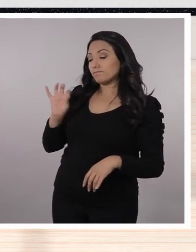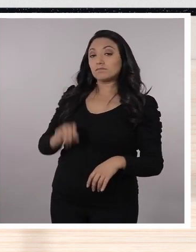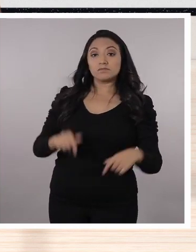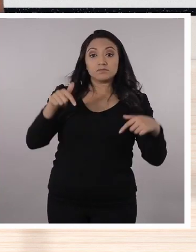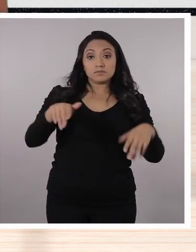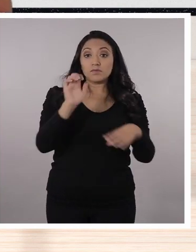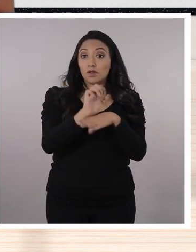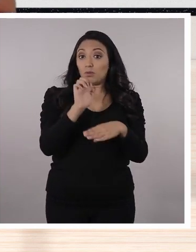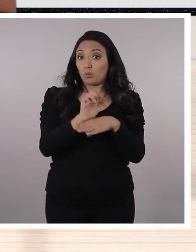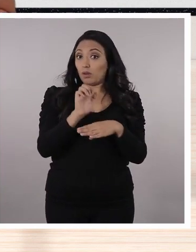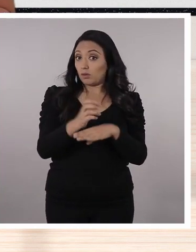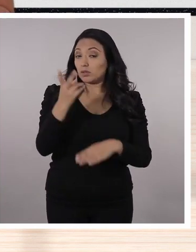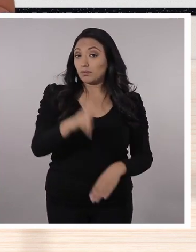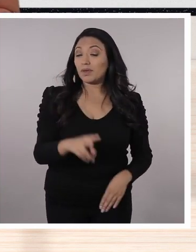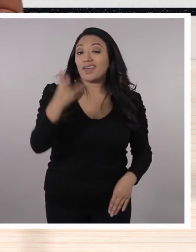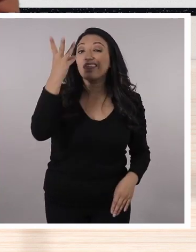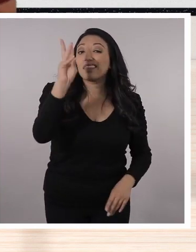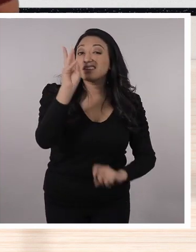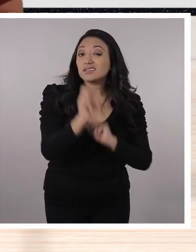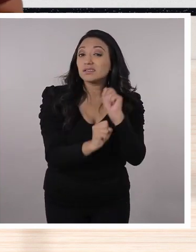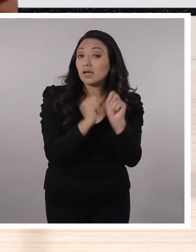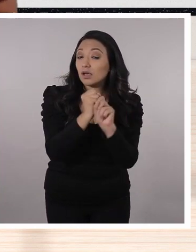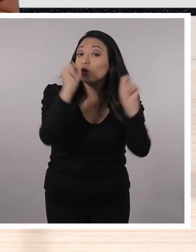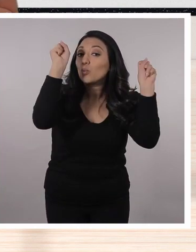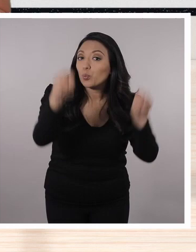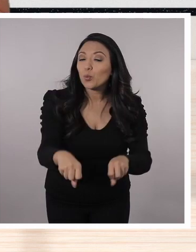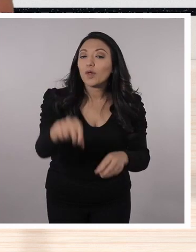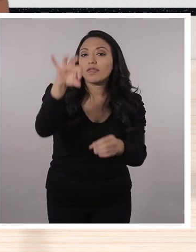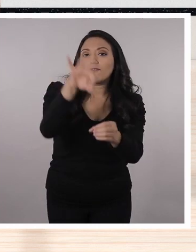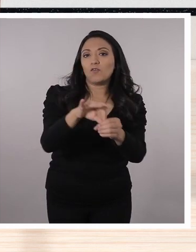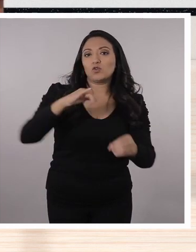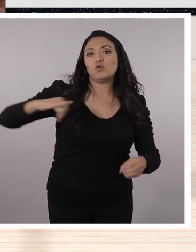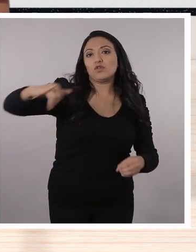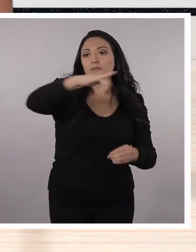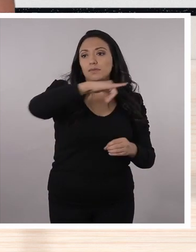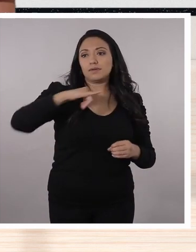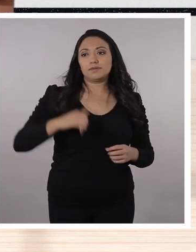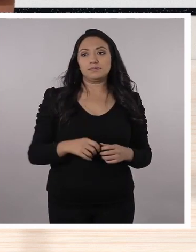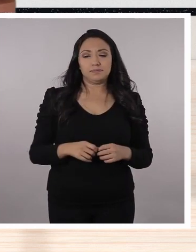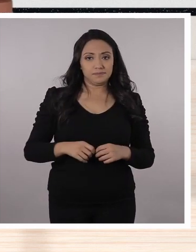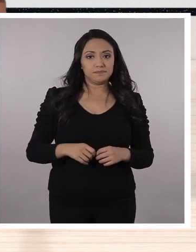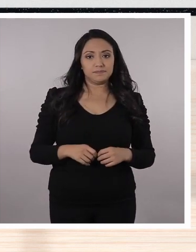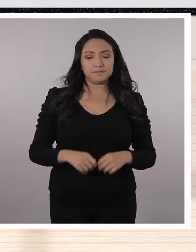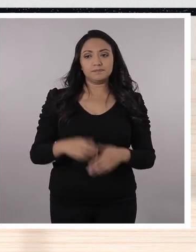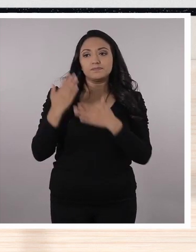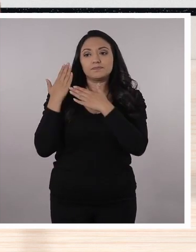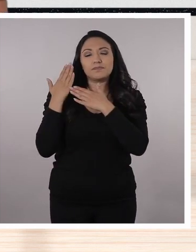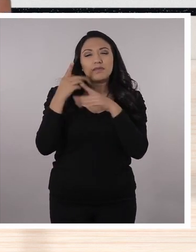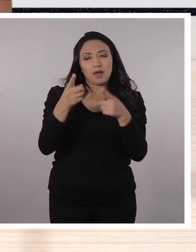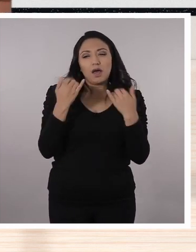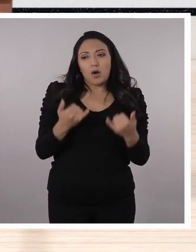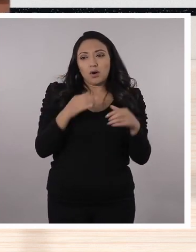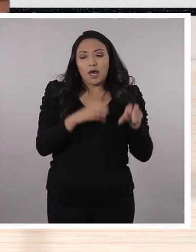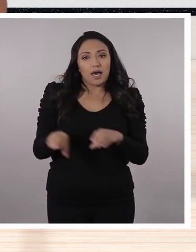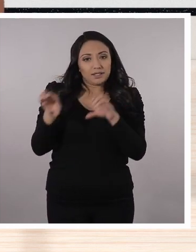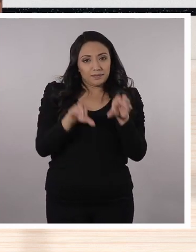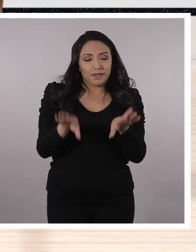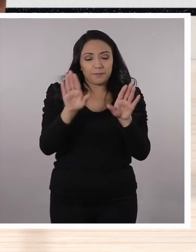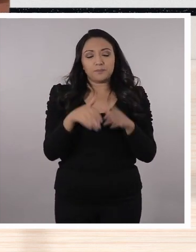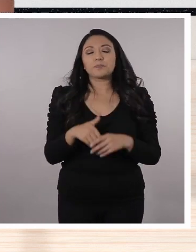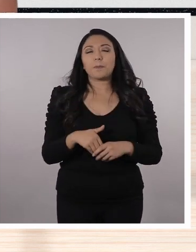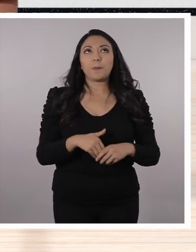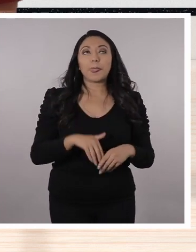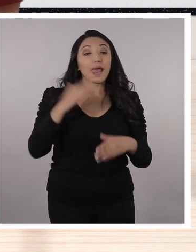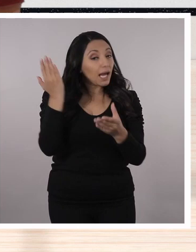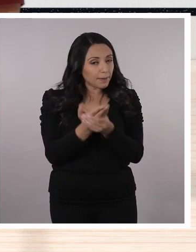reflexión. Recordemos que también en el Ecuador los jóvenes desde los 16 años pueden ejercer el voto. Quiero proponerles ahora una actividad para su